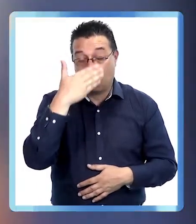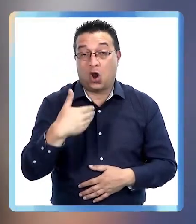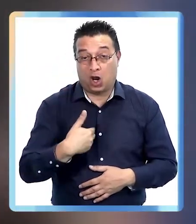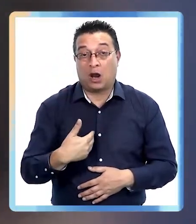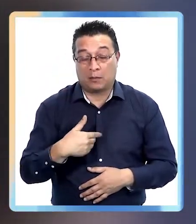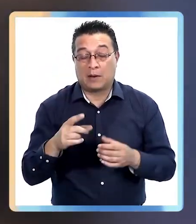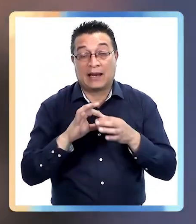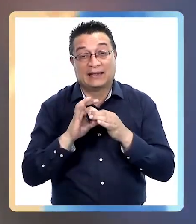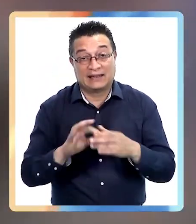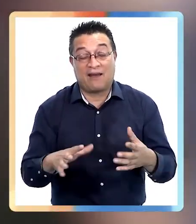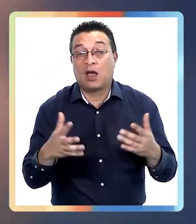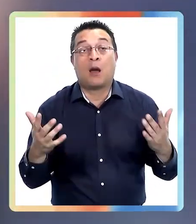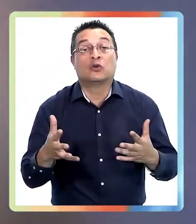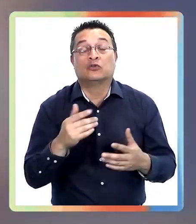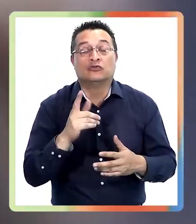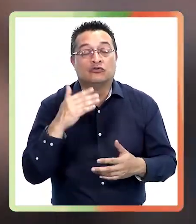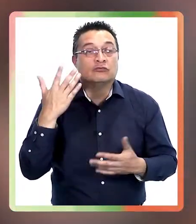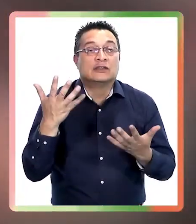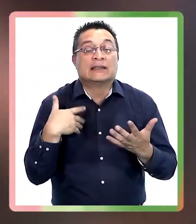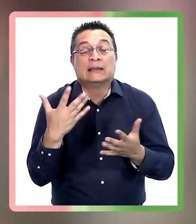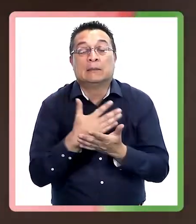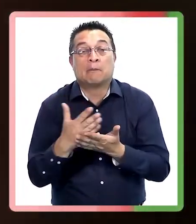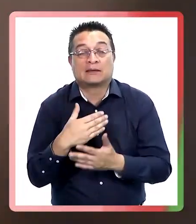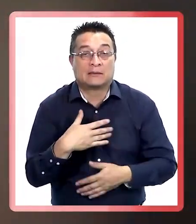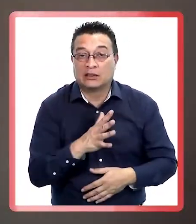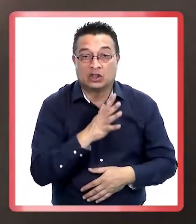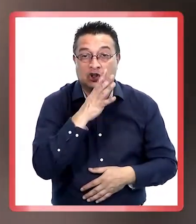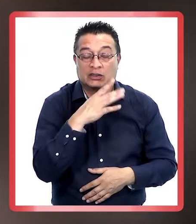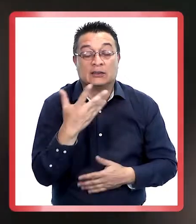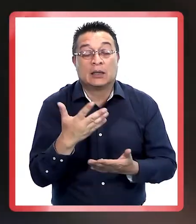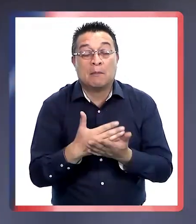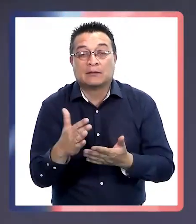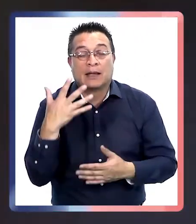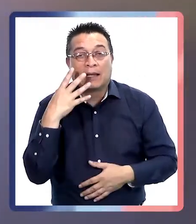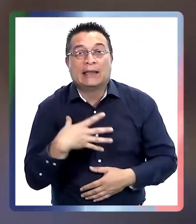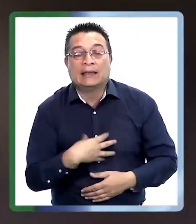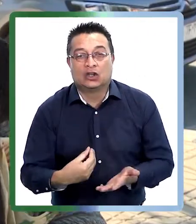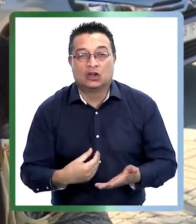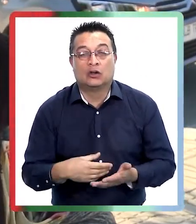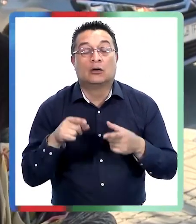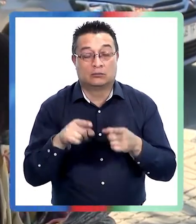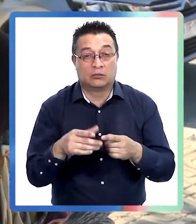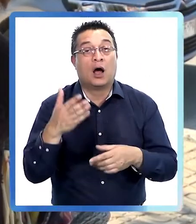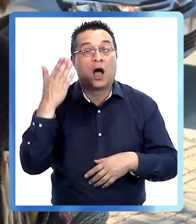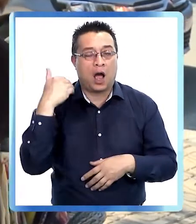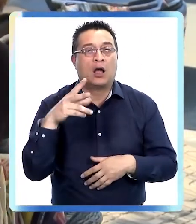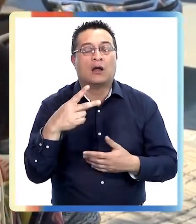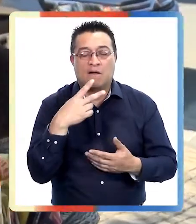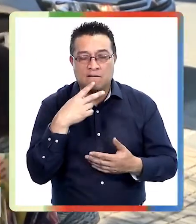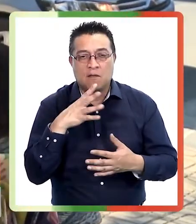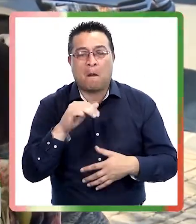preocupación grave porque no sabe cómo va a pasar o qué va a pasar con el hijo. Antes vivíamos